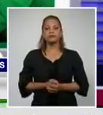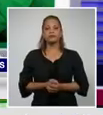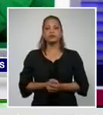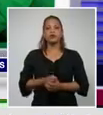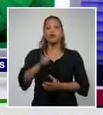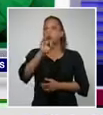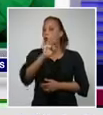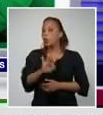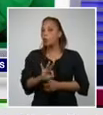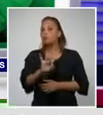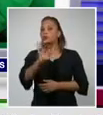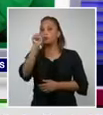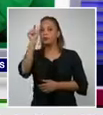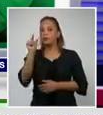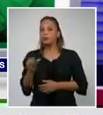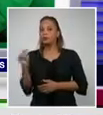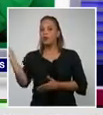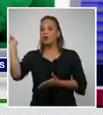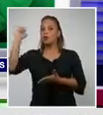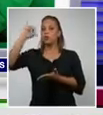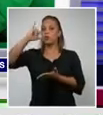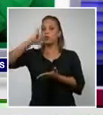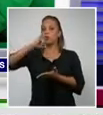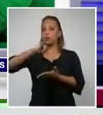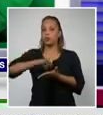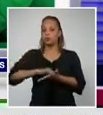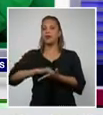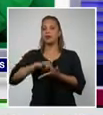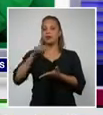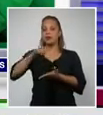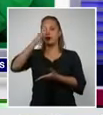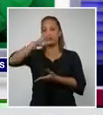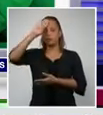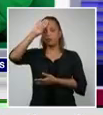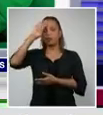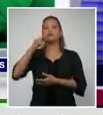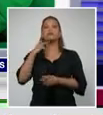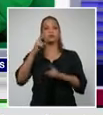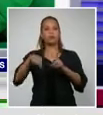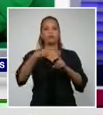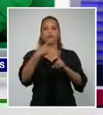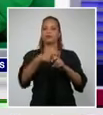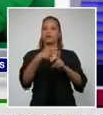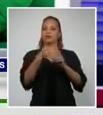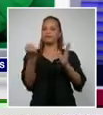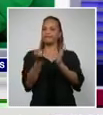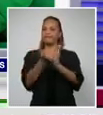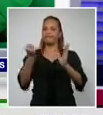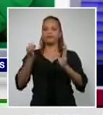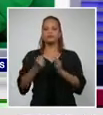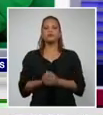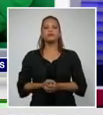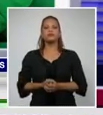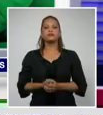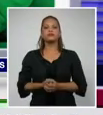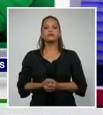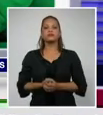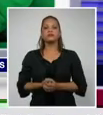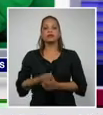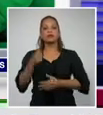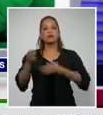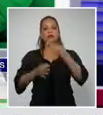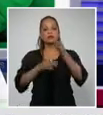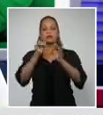personas que arribaron recientemente a Cuba fueron diagnosticadas, que estamos hablando de los casos